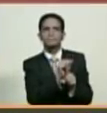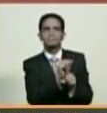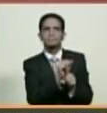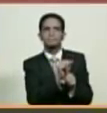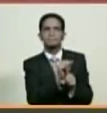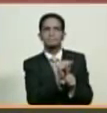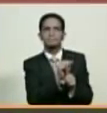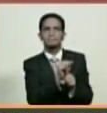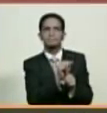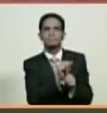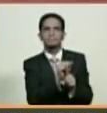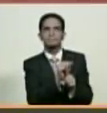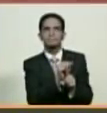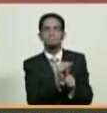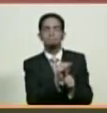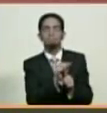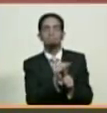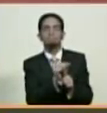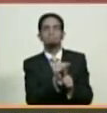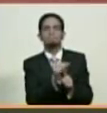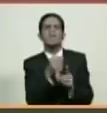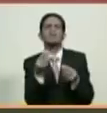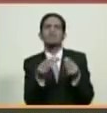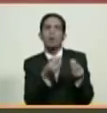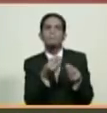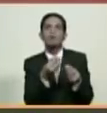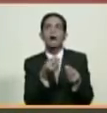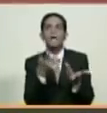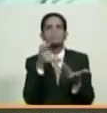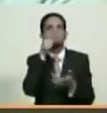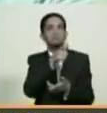muchas veces imbuidos por todas esas mentiras.